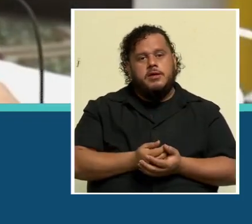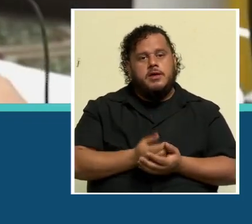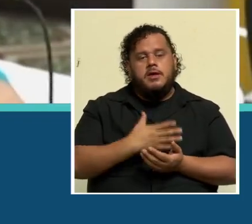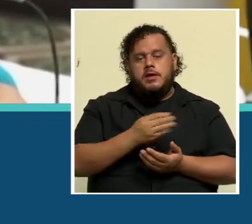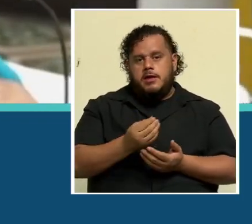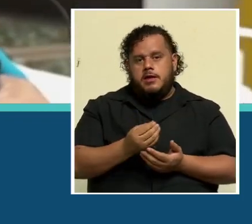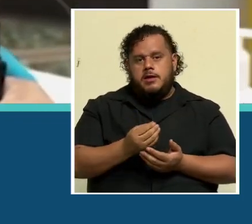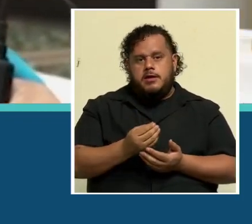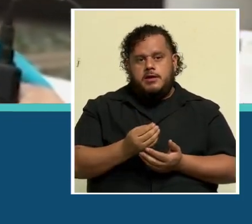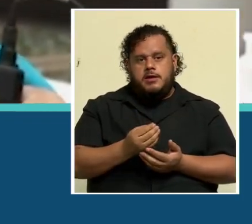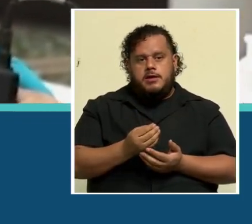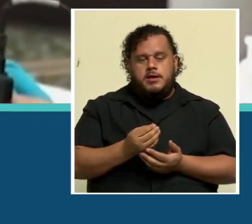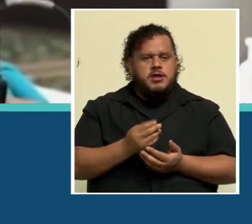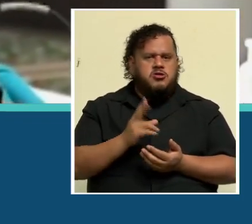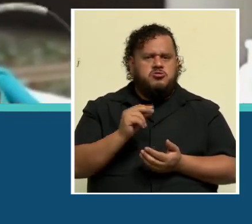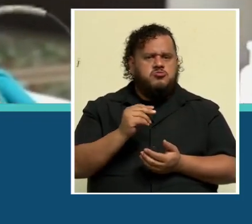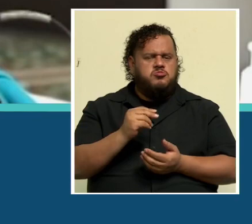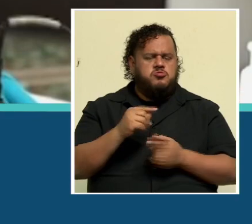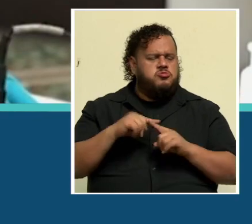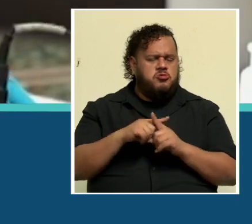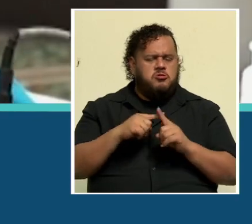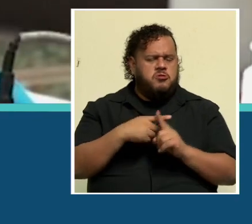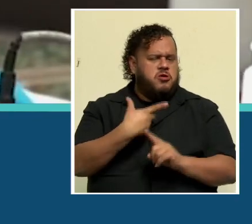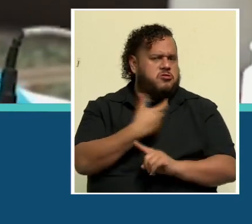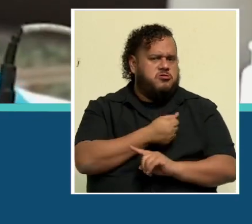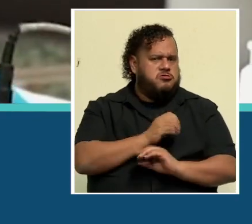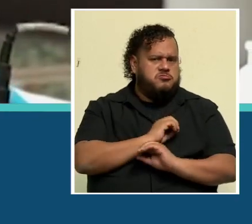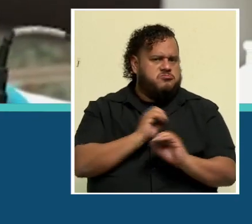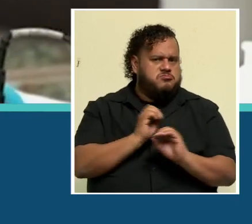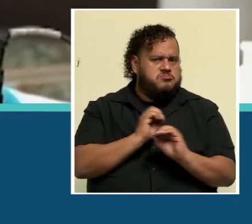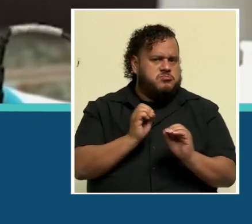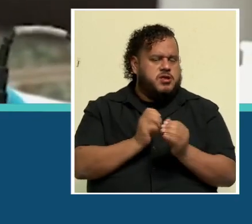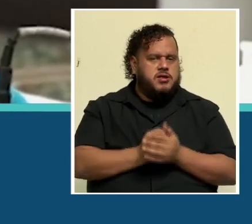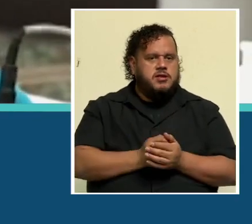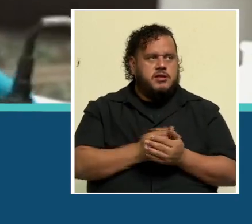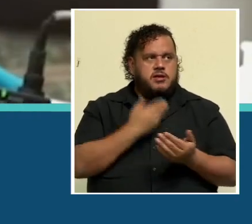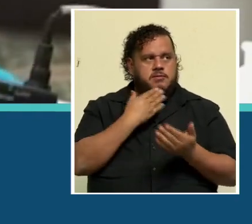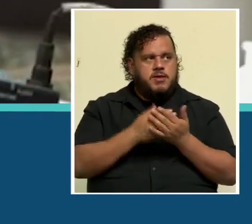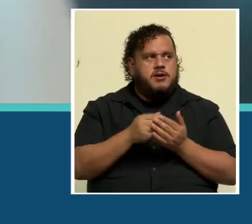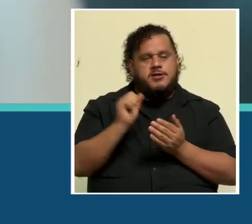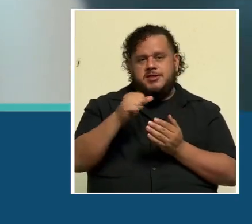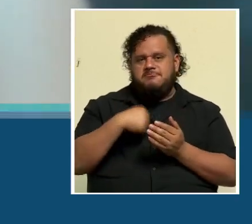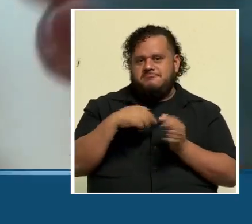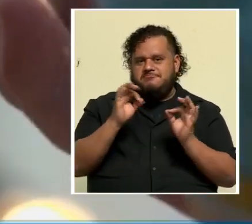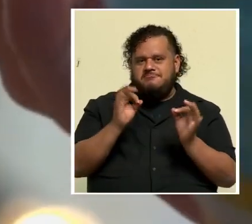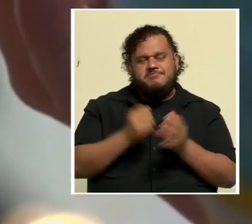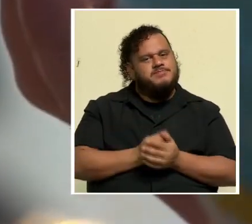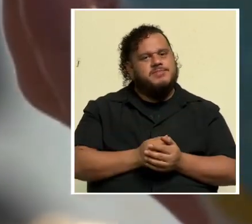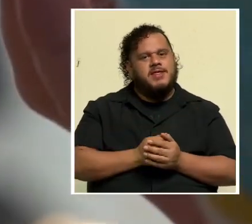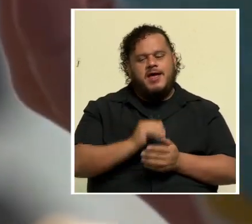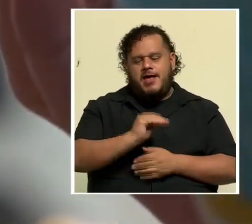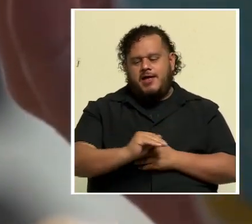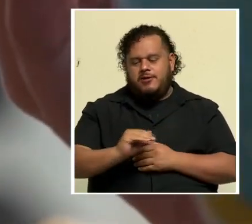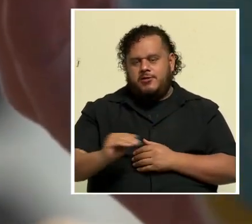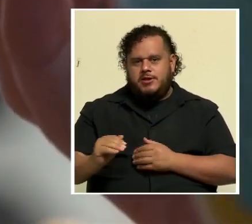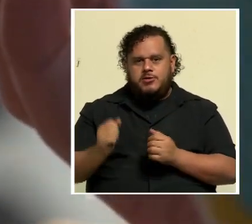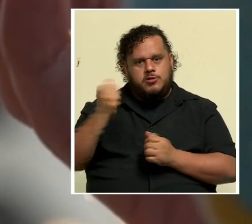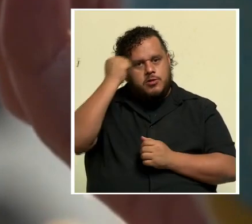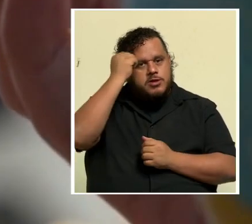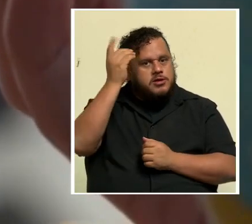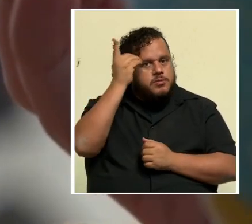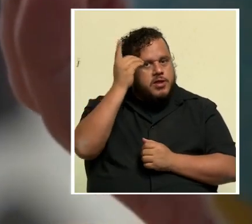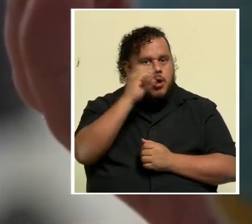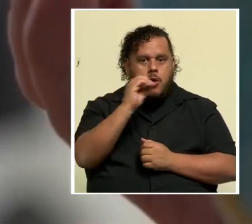sí, no dolió tanto como esperaba, pero sí, estuvo muy bien. Los menores con síndrome de Down o